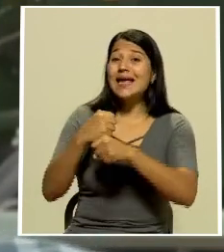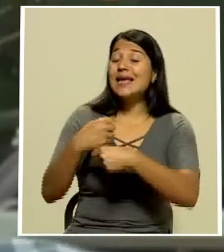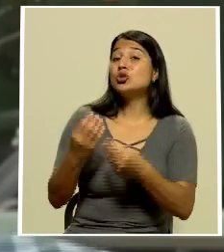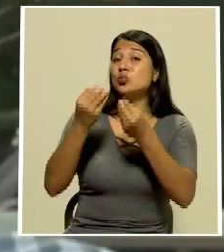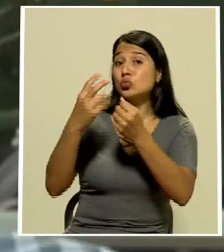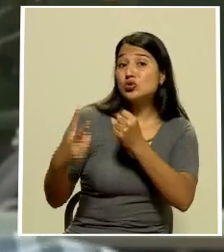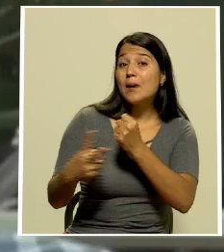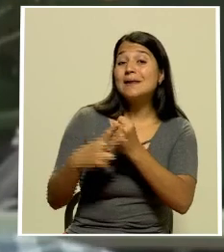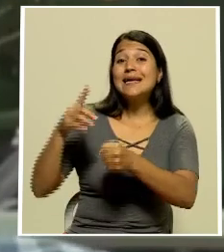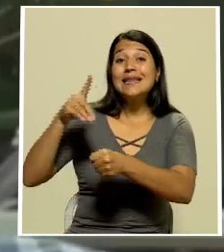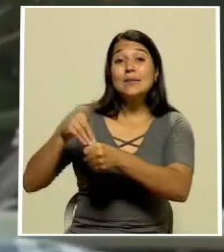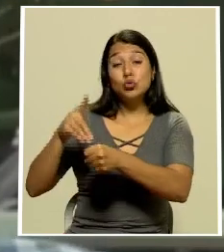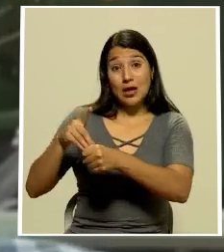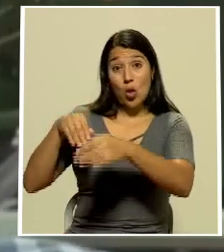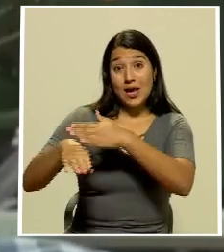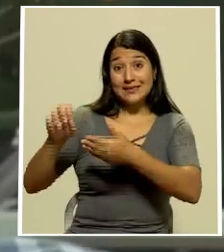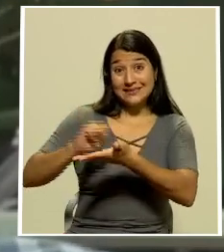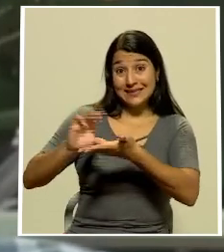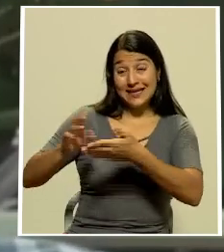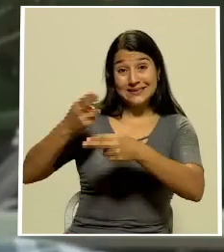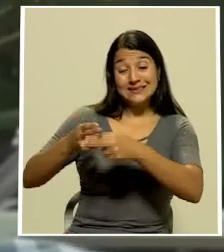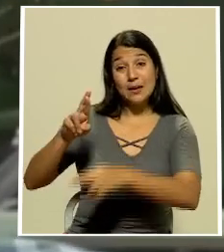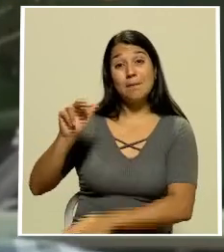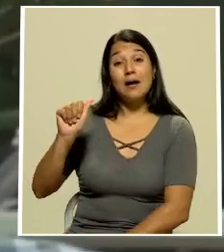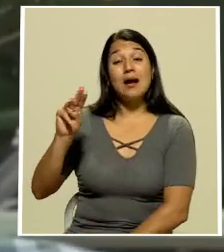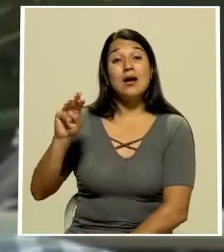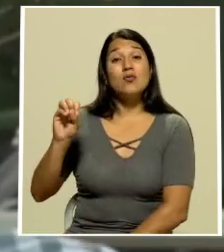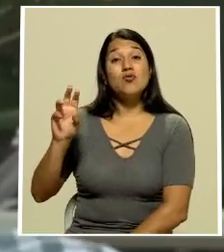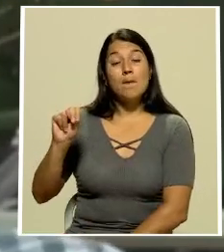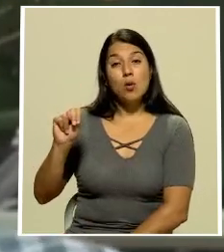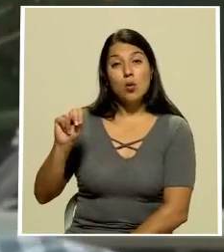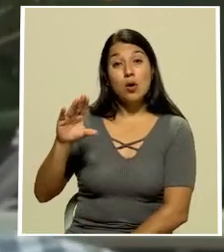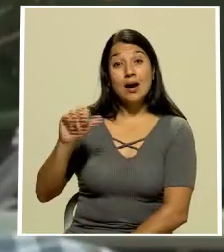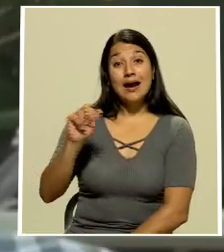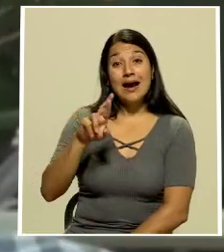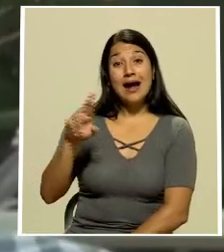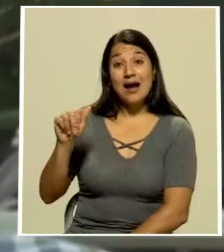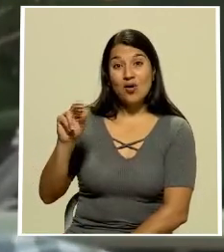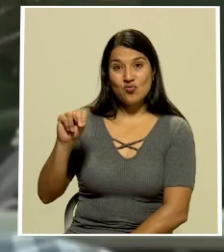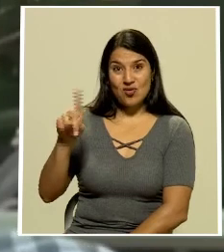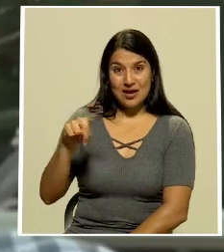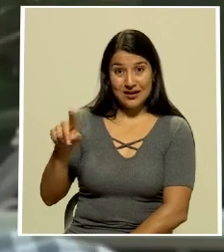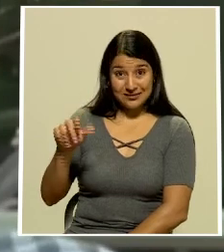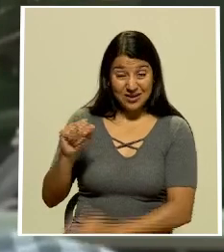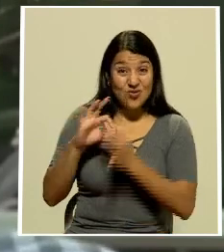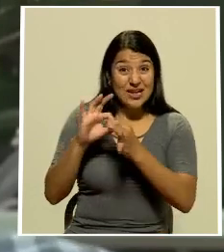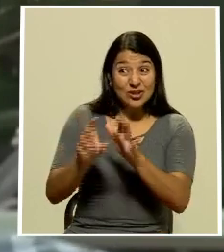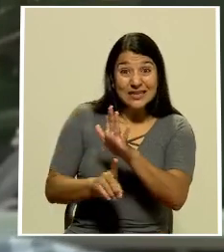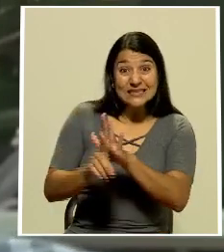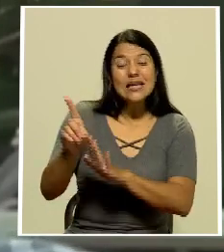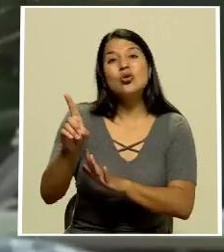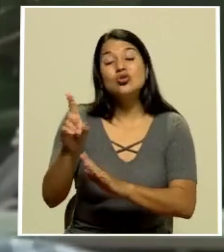reiterada el diputado sancarleño don Ramón Carranza sobre el avance del narcotráfico en esa zona